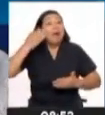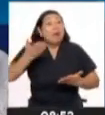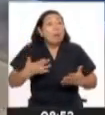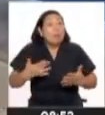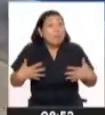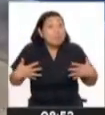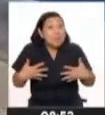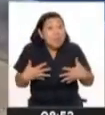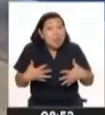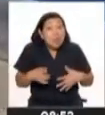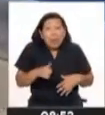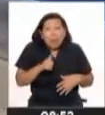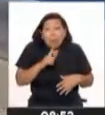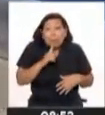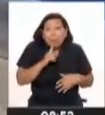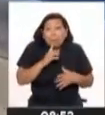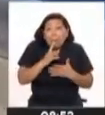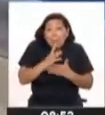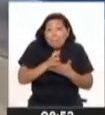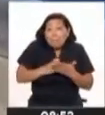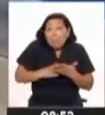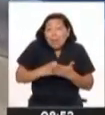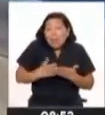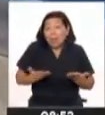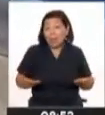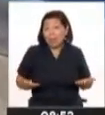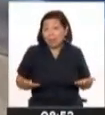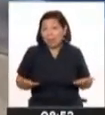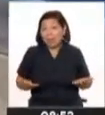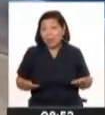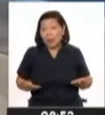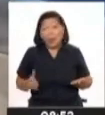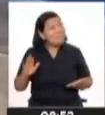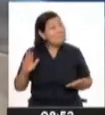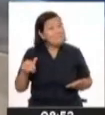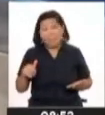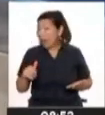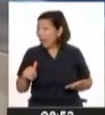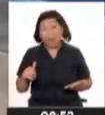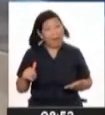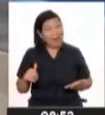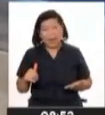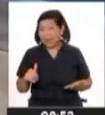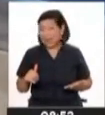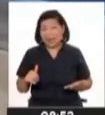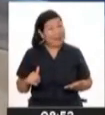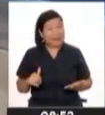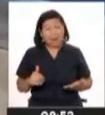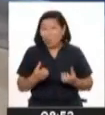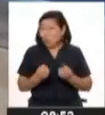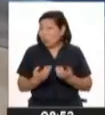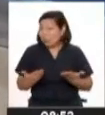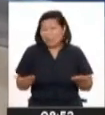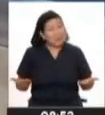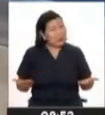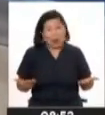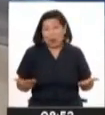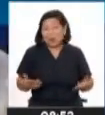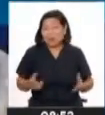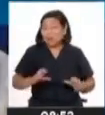¿Temor? O la repetición de patrones en el futuro. Exacto, ¿no? Hay muchas consecuencias, hay muchas